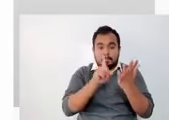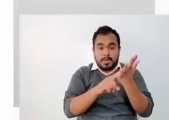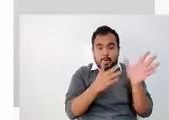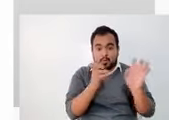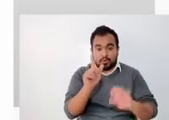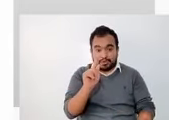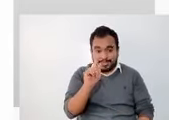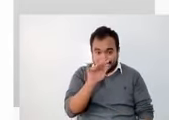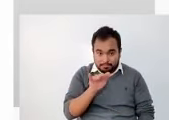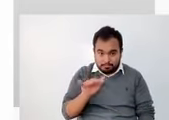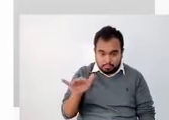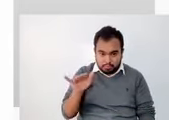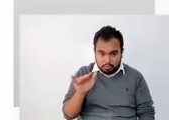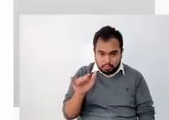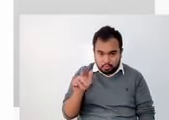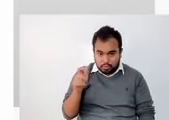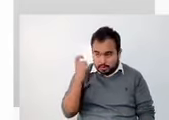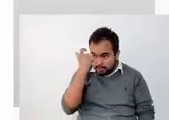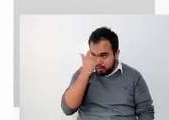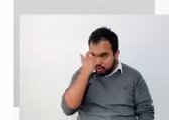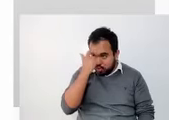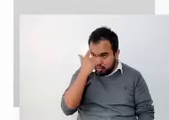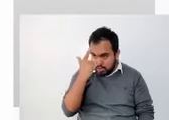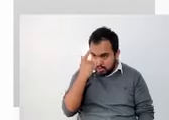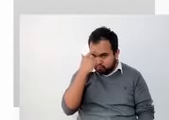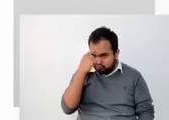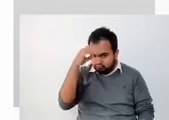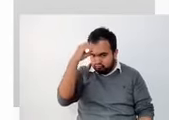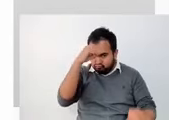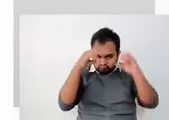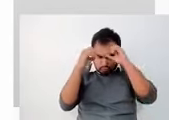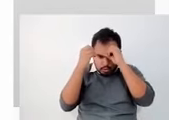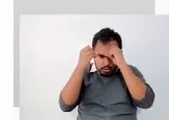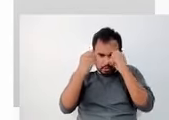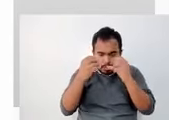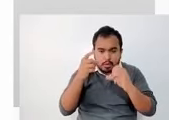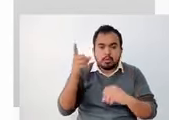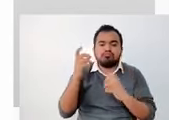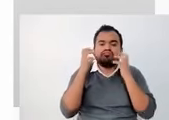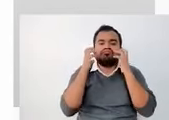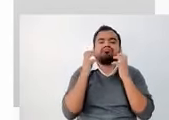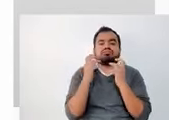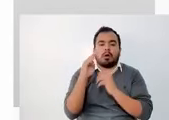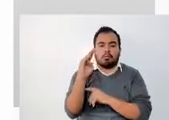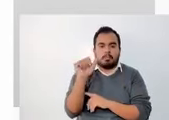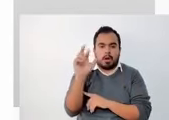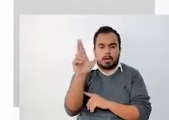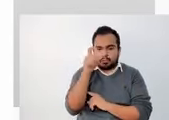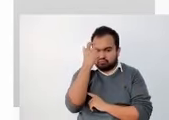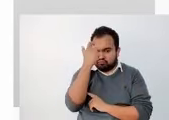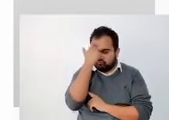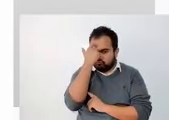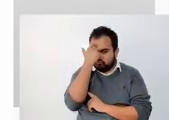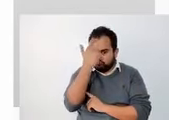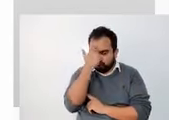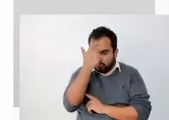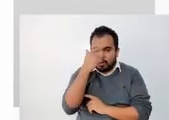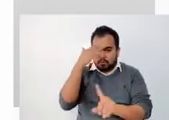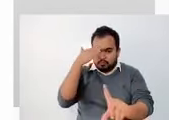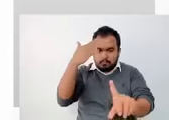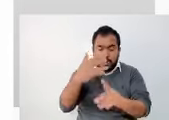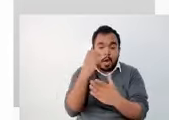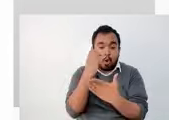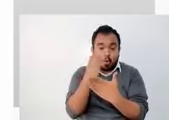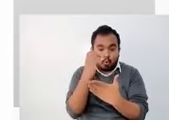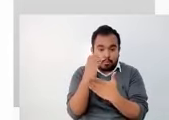por empuje de las teorías críticas, algunas de rangambre marxista, pero no necesariamente, o por lo menos más bien post-marxistas, en que la dogmática